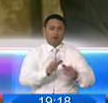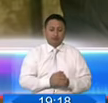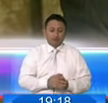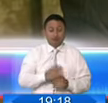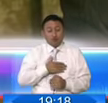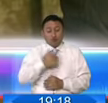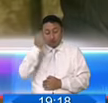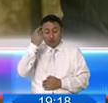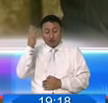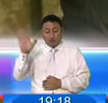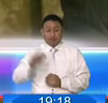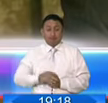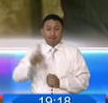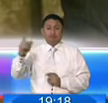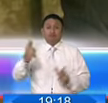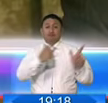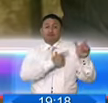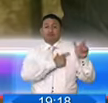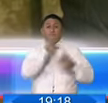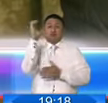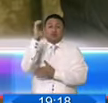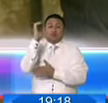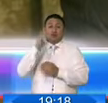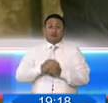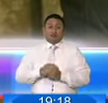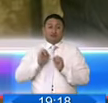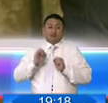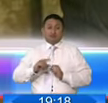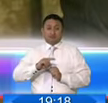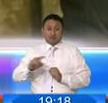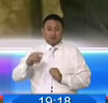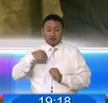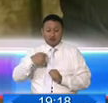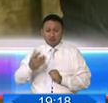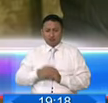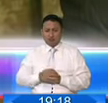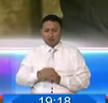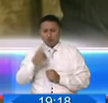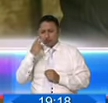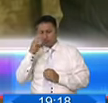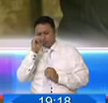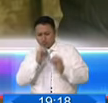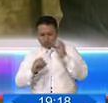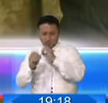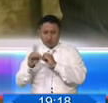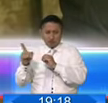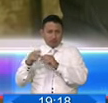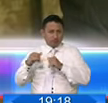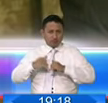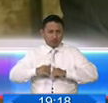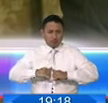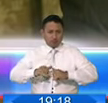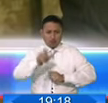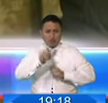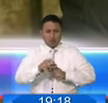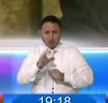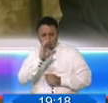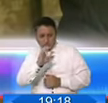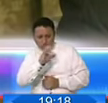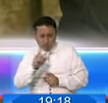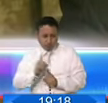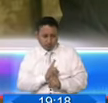el ejército colombiano con una observación del trato se está haciendo el seguimiento de él